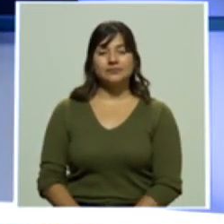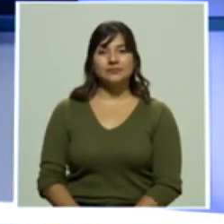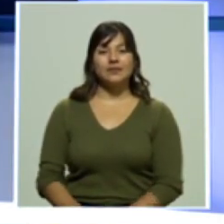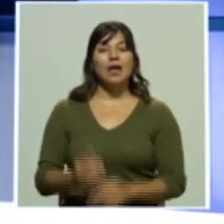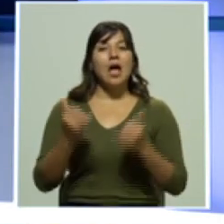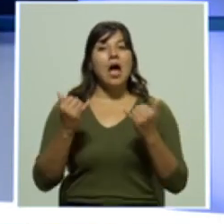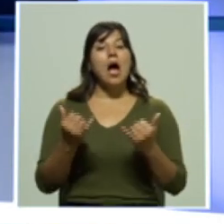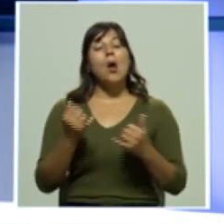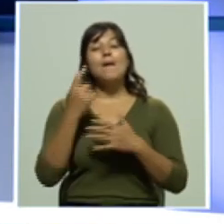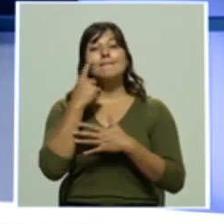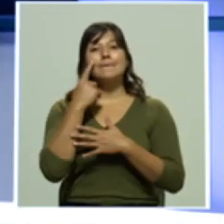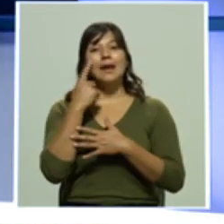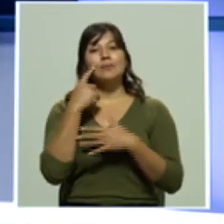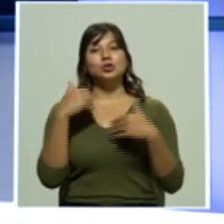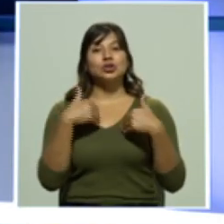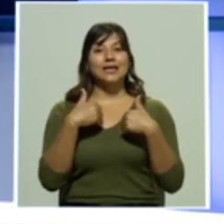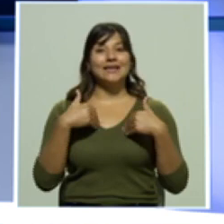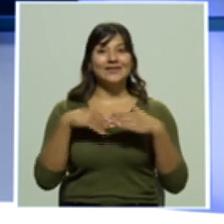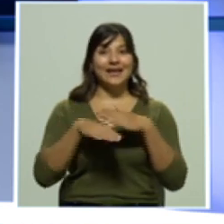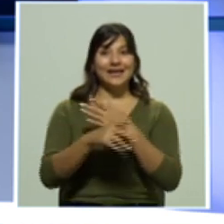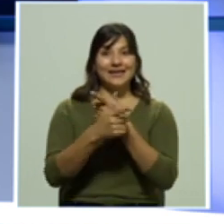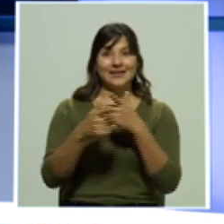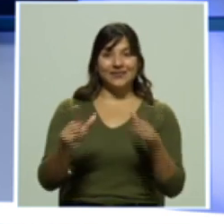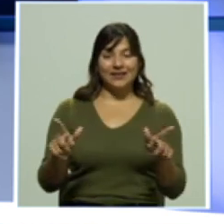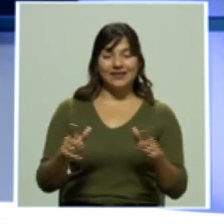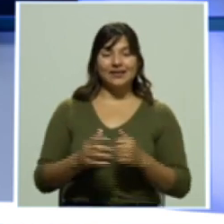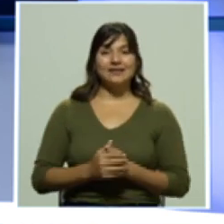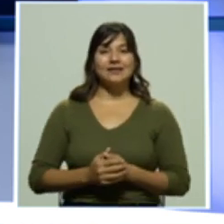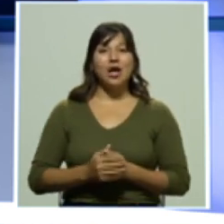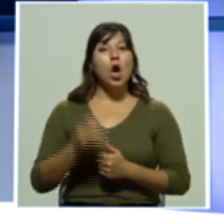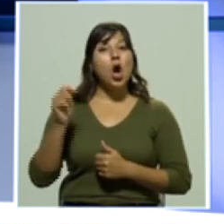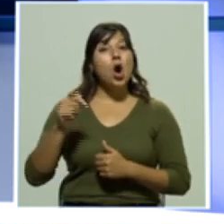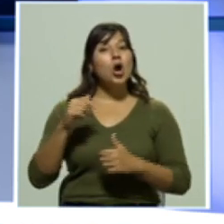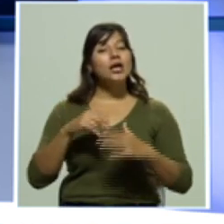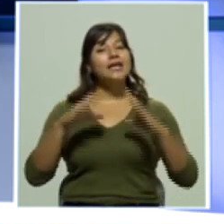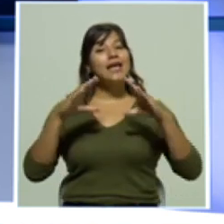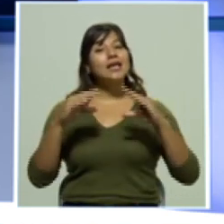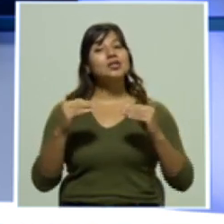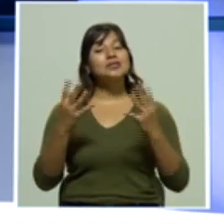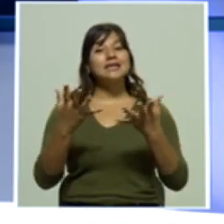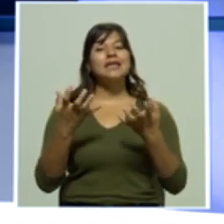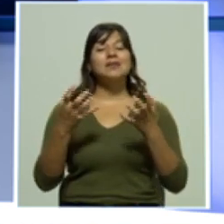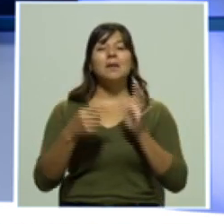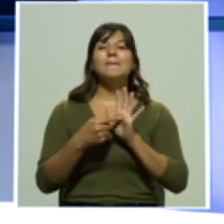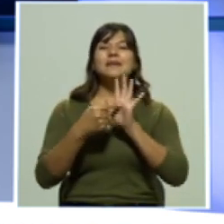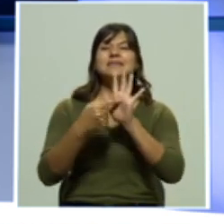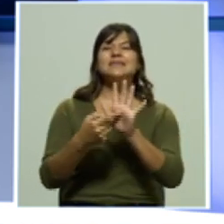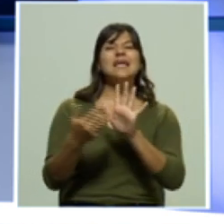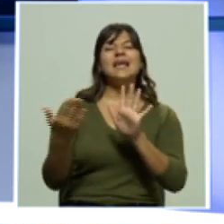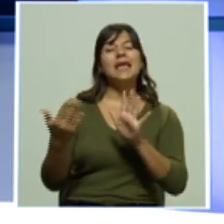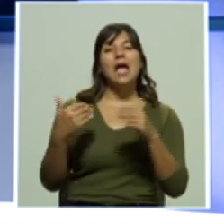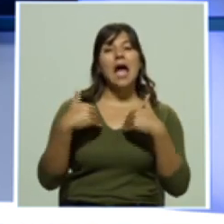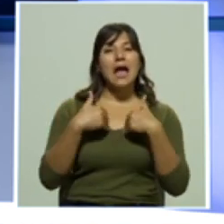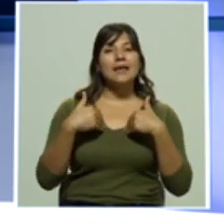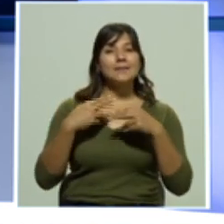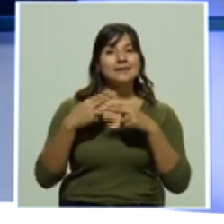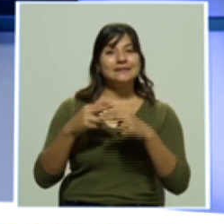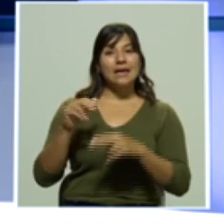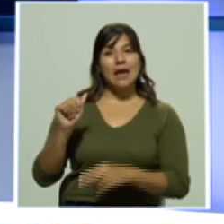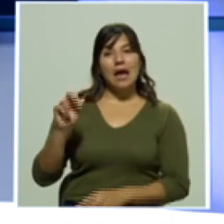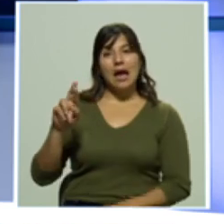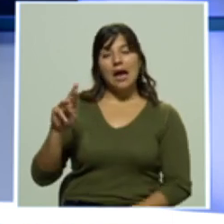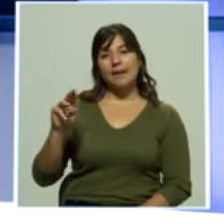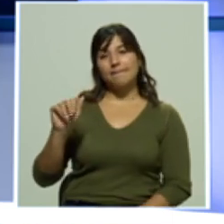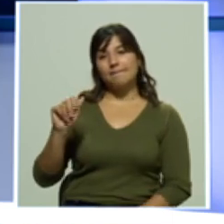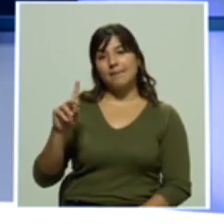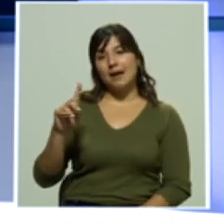Vamos ahora a nuestra sección Animales en Libertad. Esta noche le presentamos al armadillo rosado.